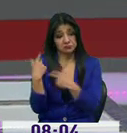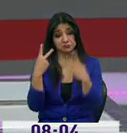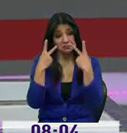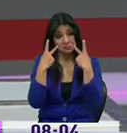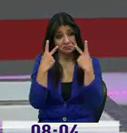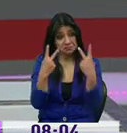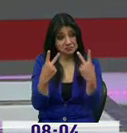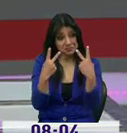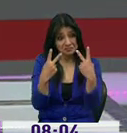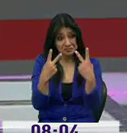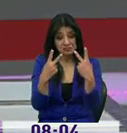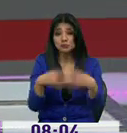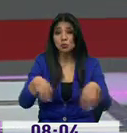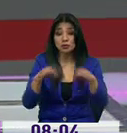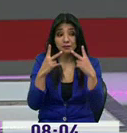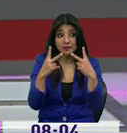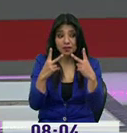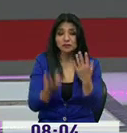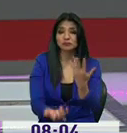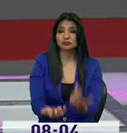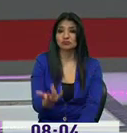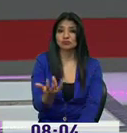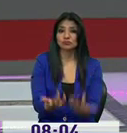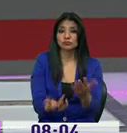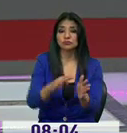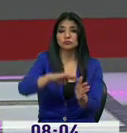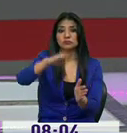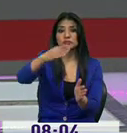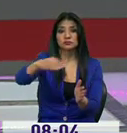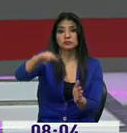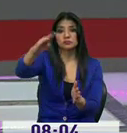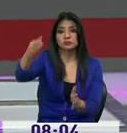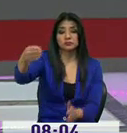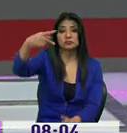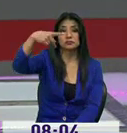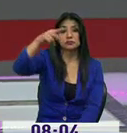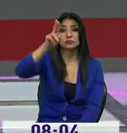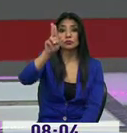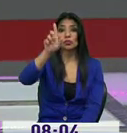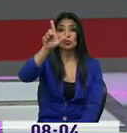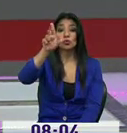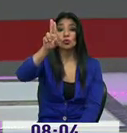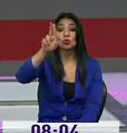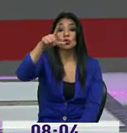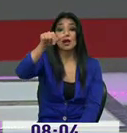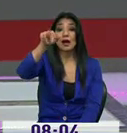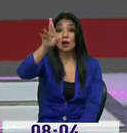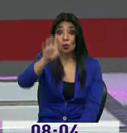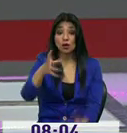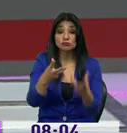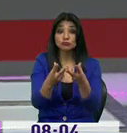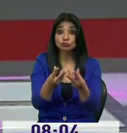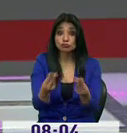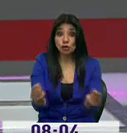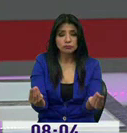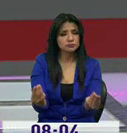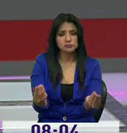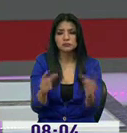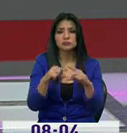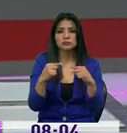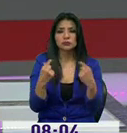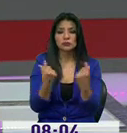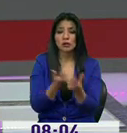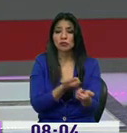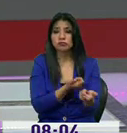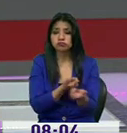la familia Mirandelli. Un incendio en la Reserva Geobotánica El Pululagua aún ha sido extinguido. El Cuerpo de Bomberos lucha, y